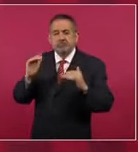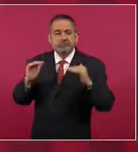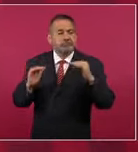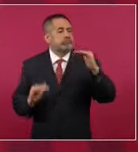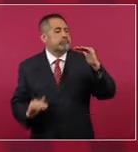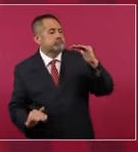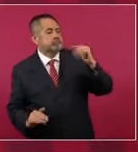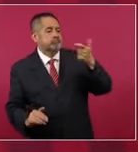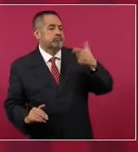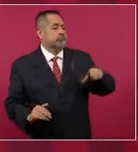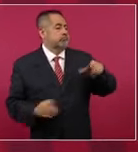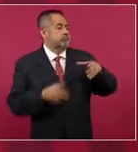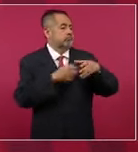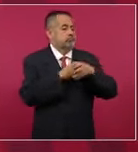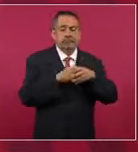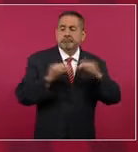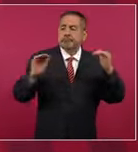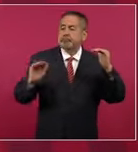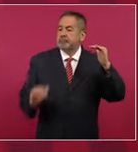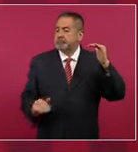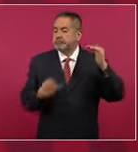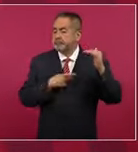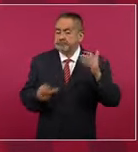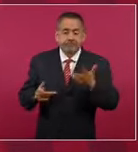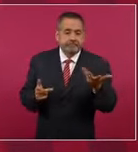ya empezó